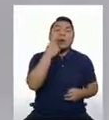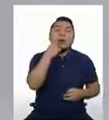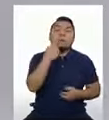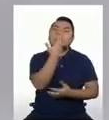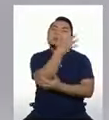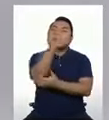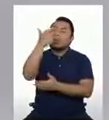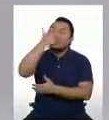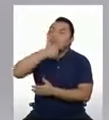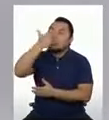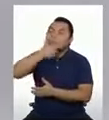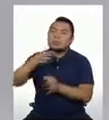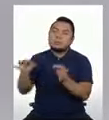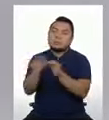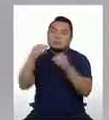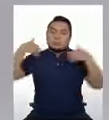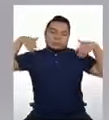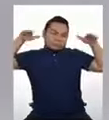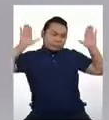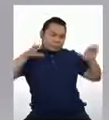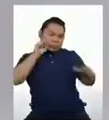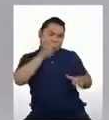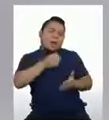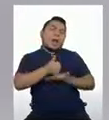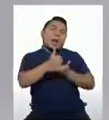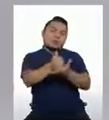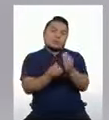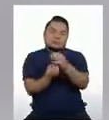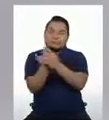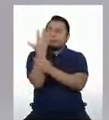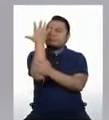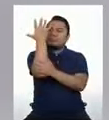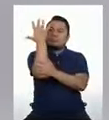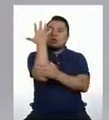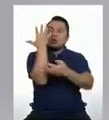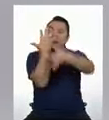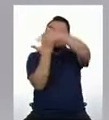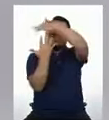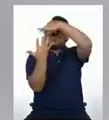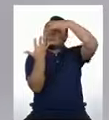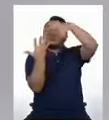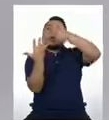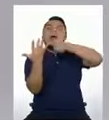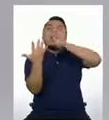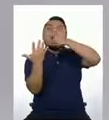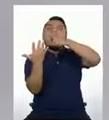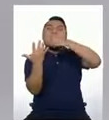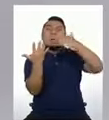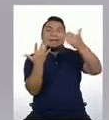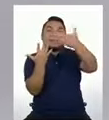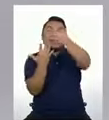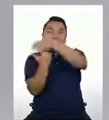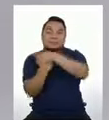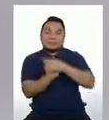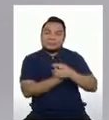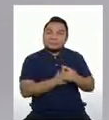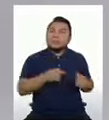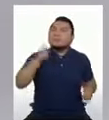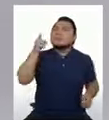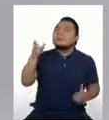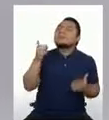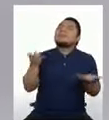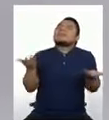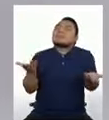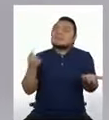y el espíritu de la selva lo ayuda convirtiendo un árbol en acuario con peces. ¿Qué conector podrías usar,